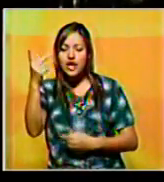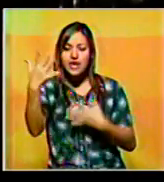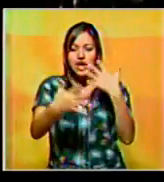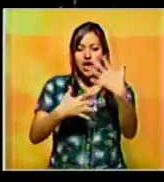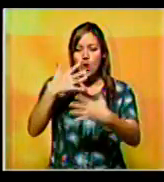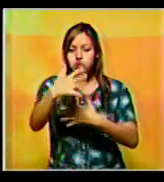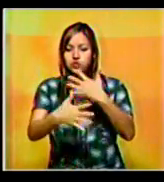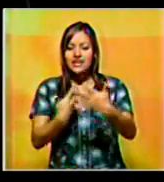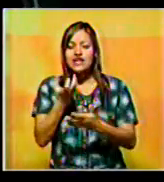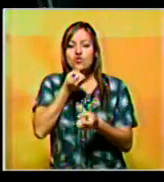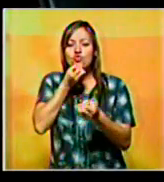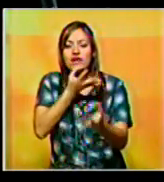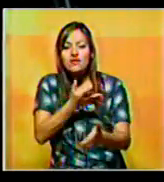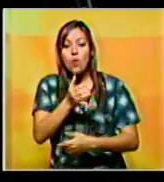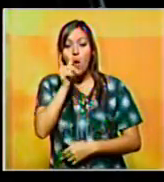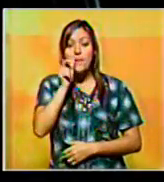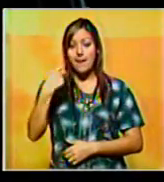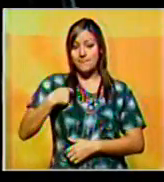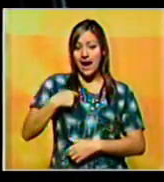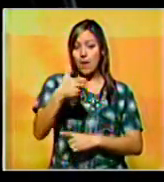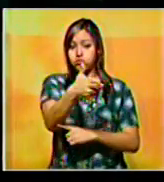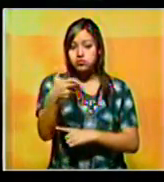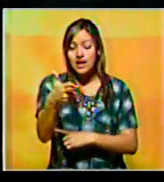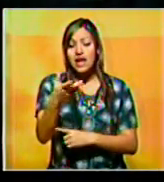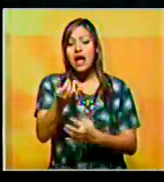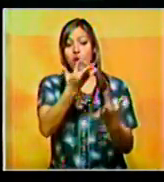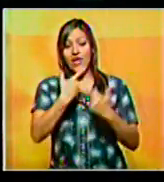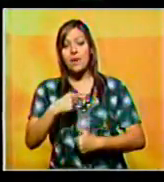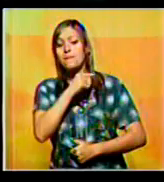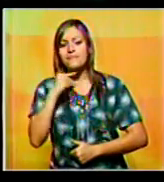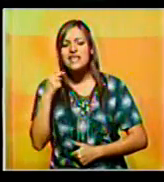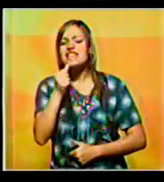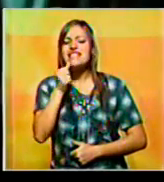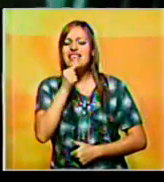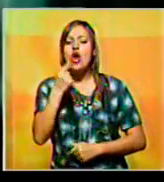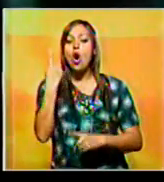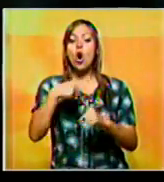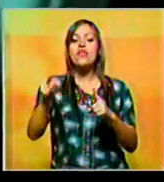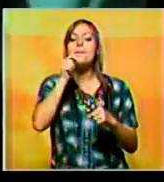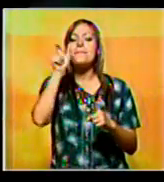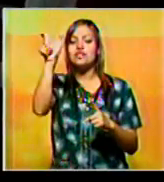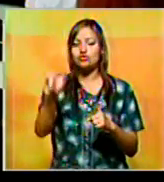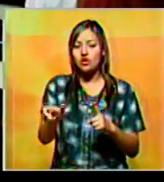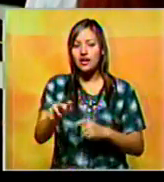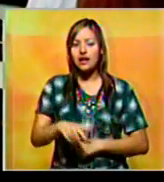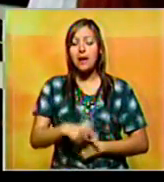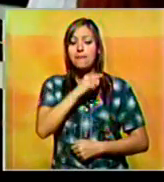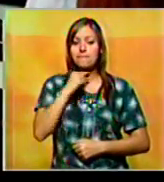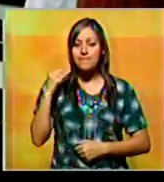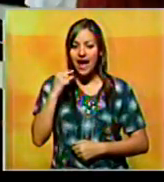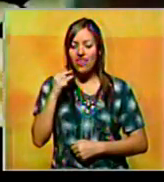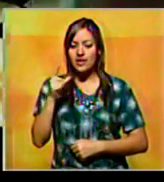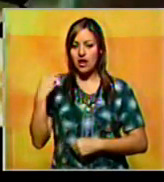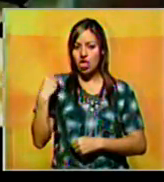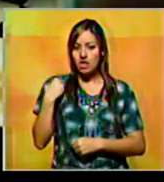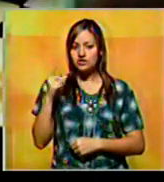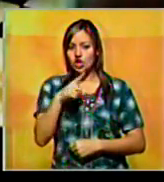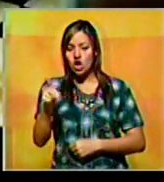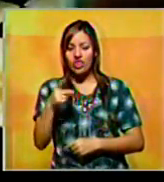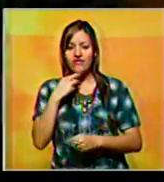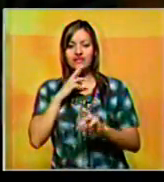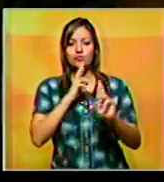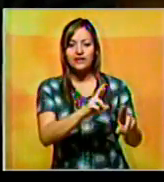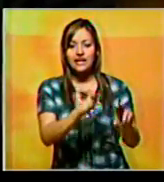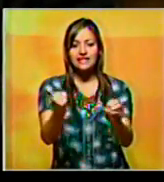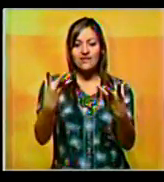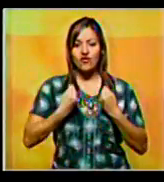cuenta la historia de un sicario que le revela a un sacerdote quién será su próxima víctima. El cura se debate entre si debe o no faltar a sus votos para salvar